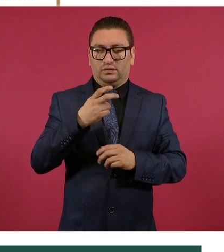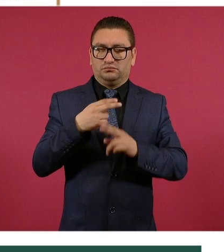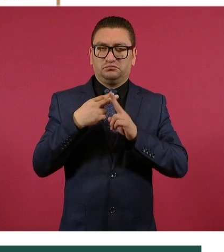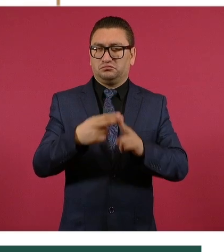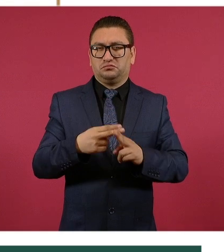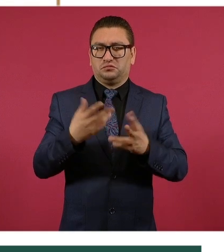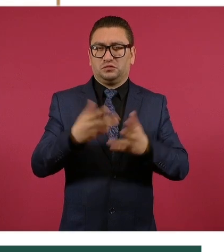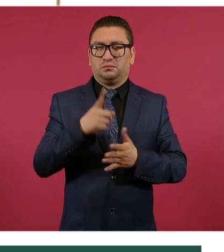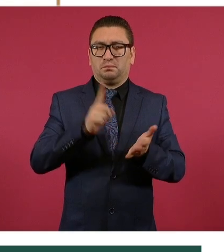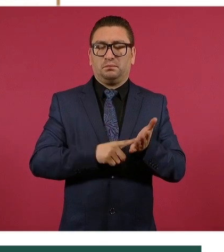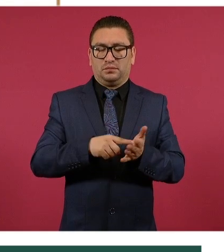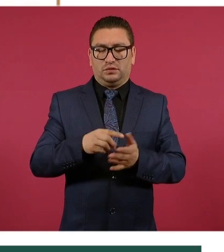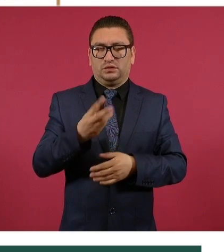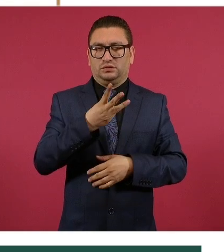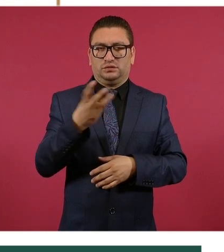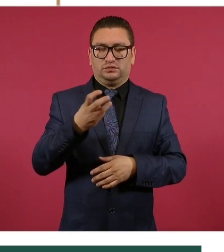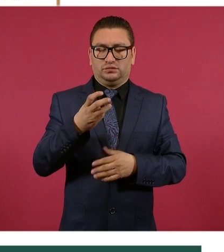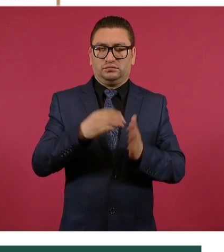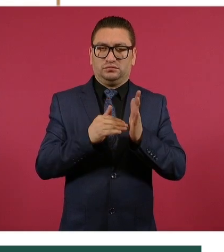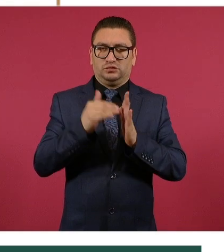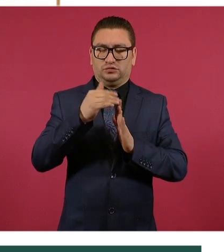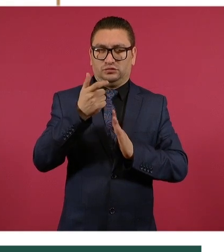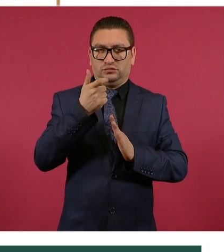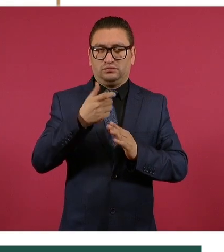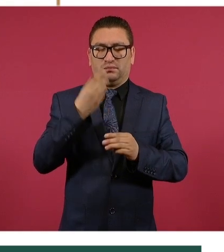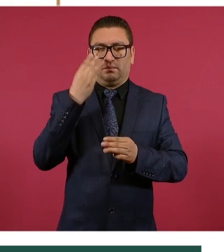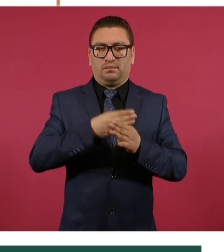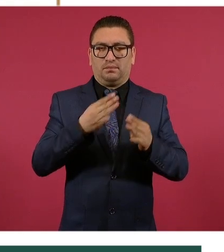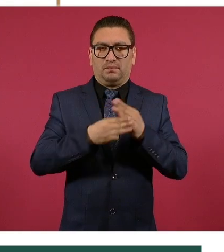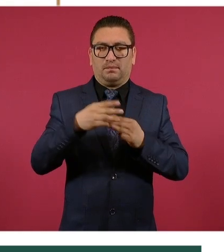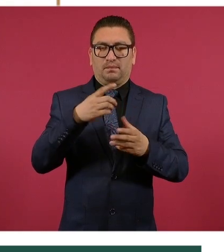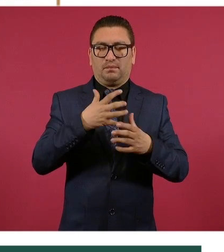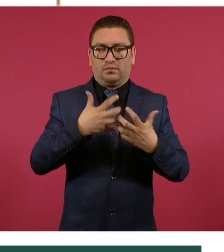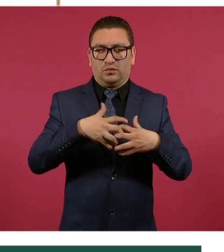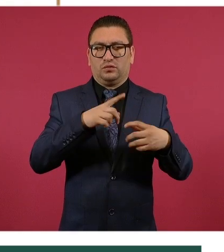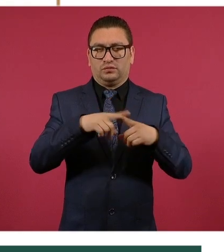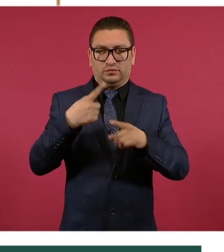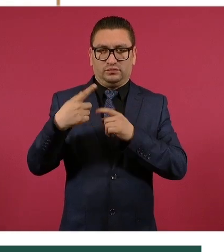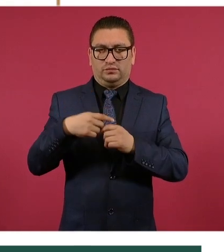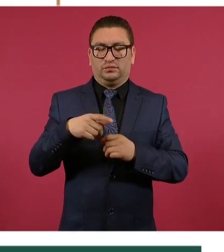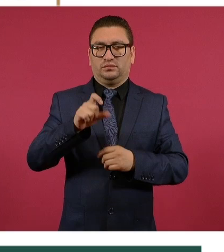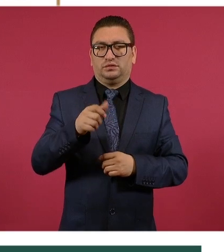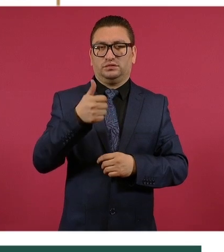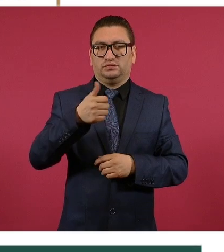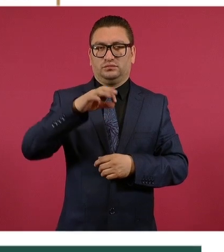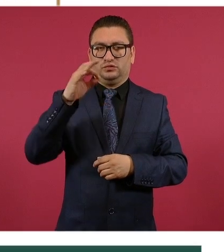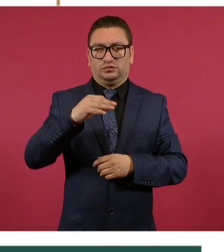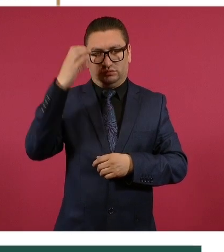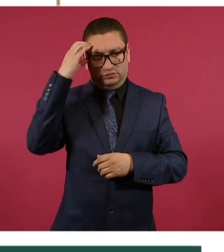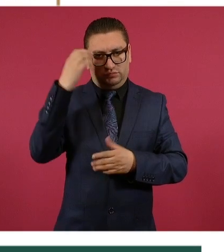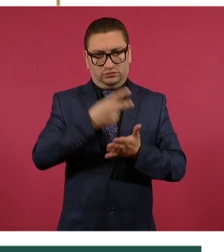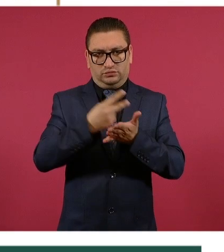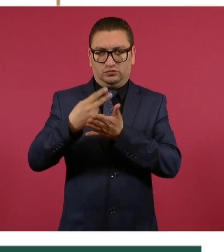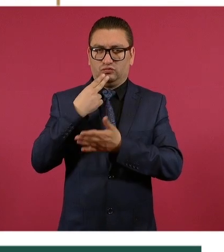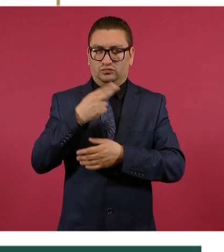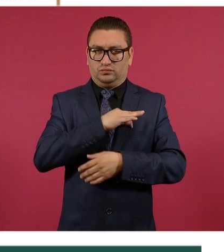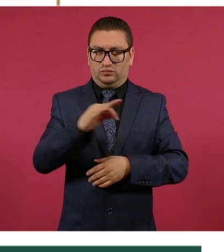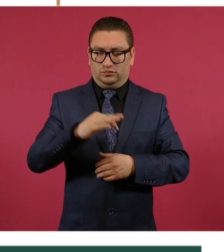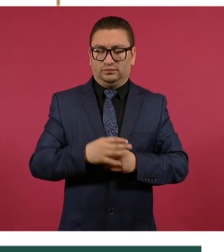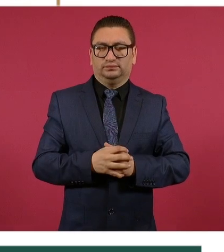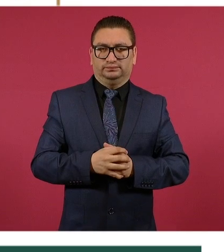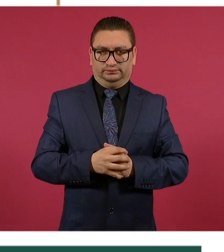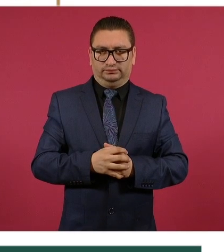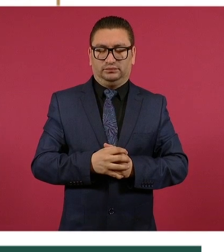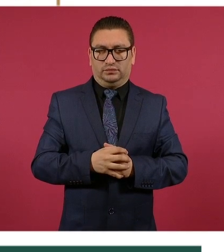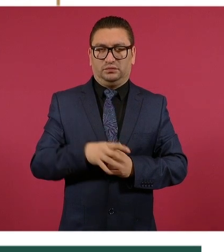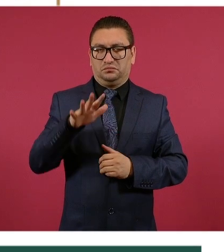se han invertido 1,300 millones de pesos en equipo, un incremento del 26% en las camas sensibles que se